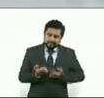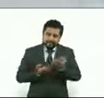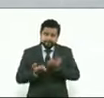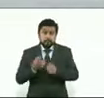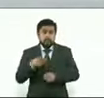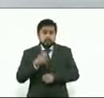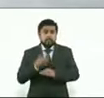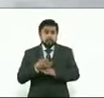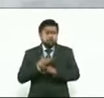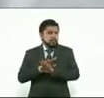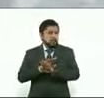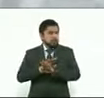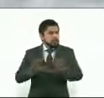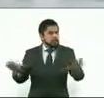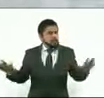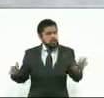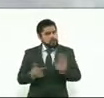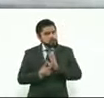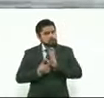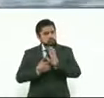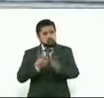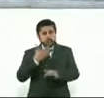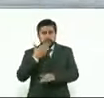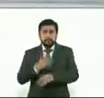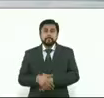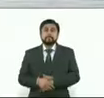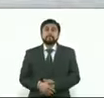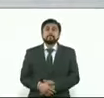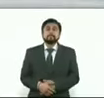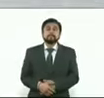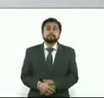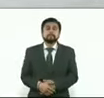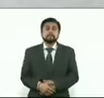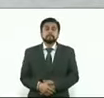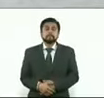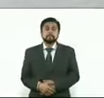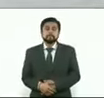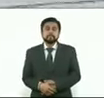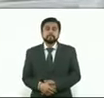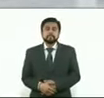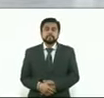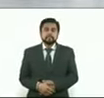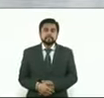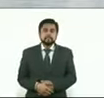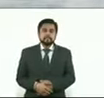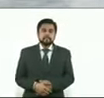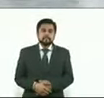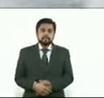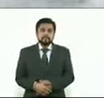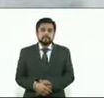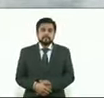hoy. Y en este momento ya también está cruzando la meta con el número